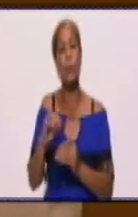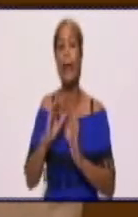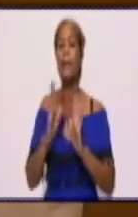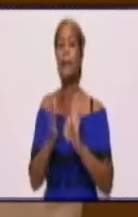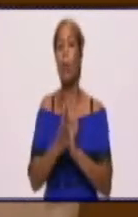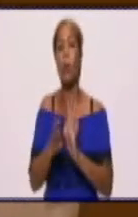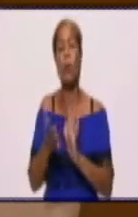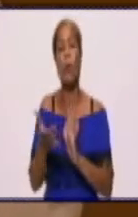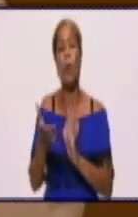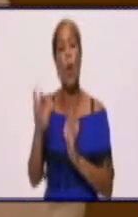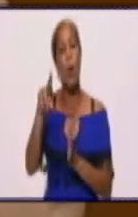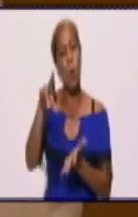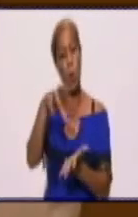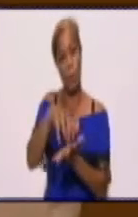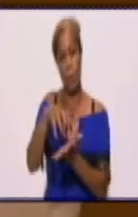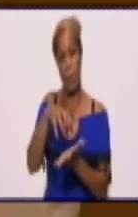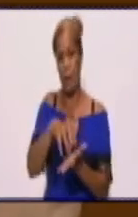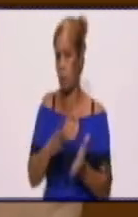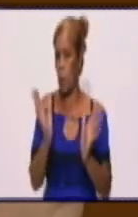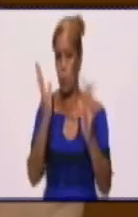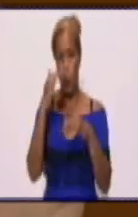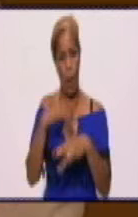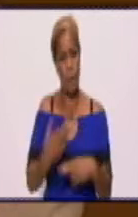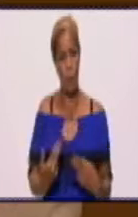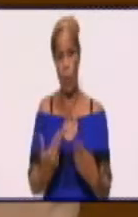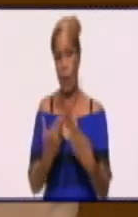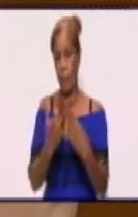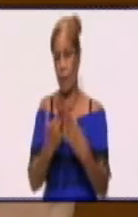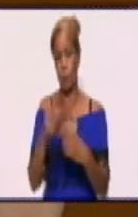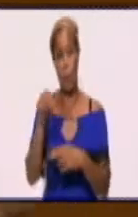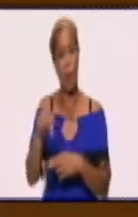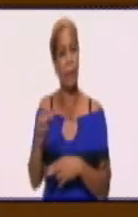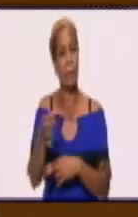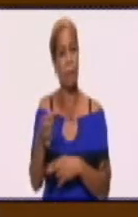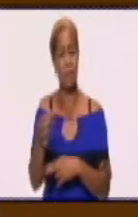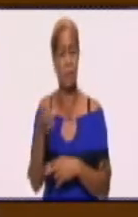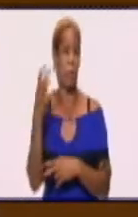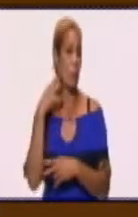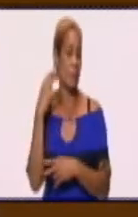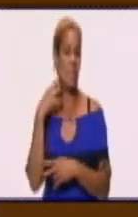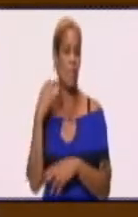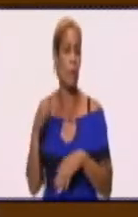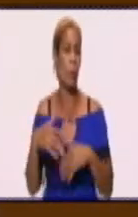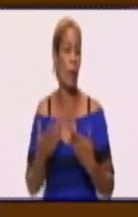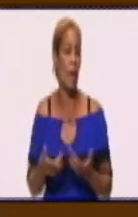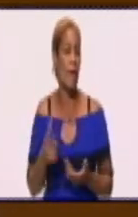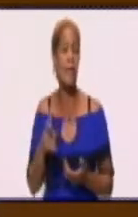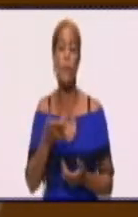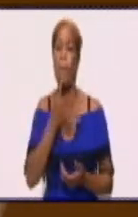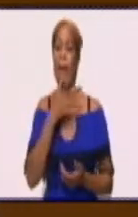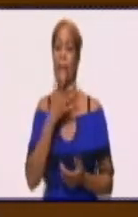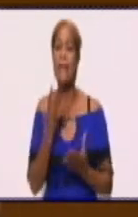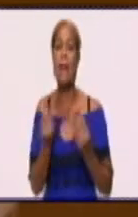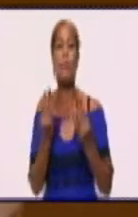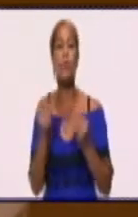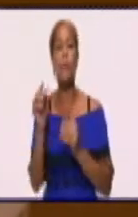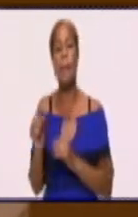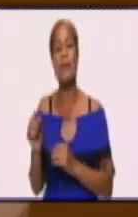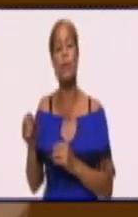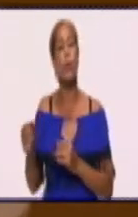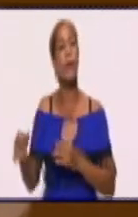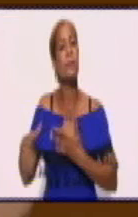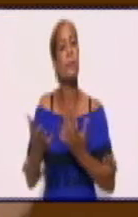un evento local marcado en Manzanillo. Esto habla a favor de la movilidad. Esto, y la